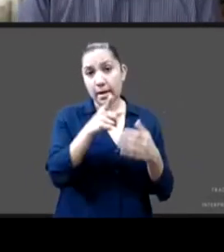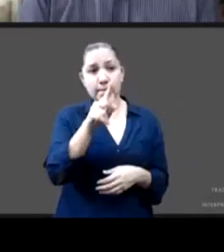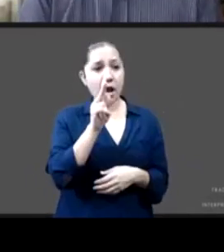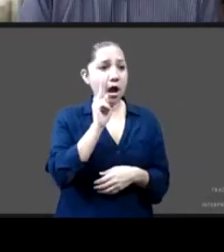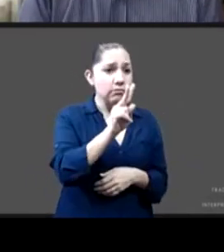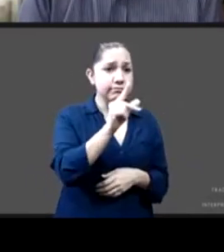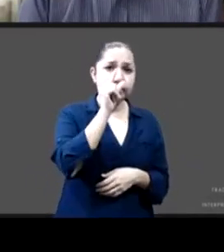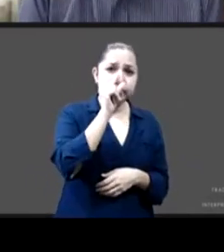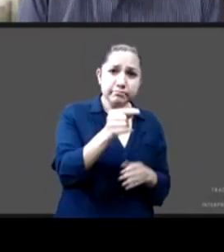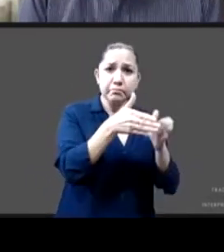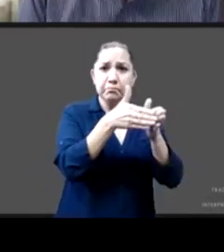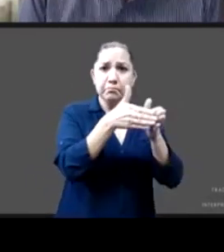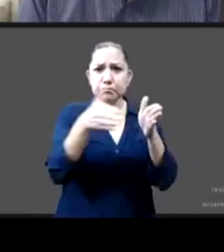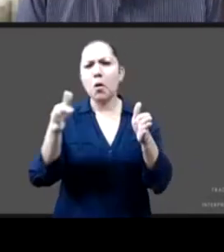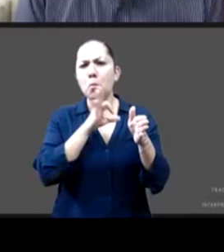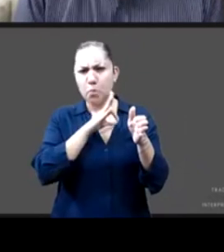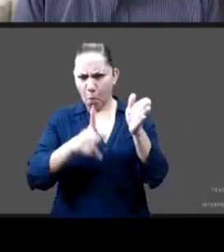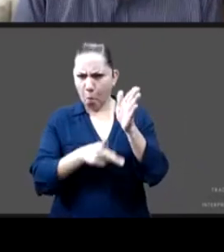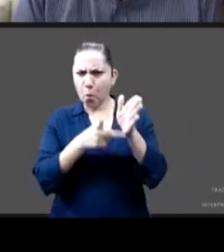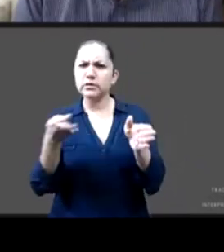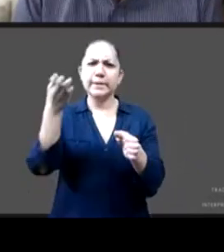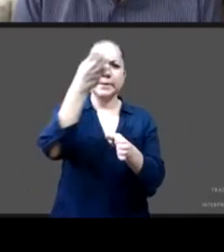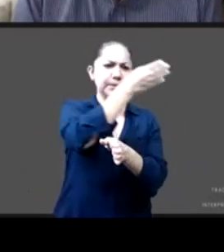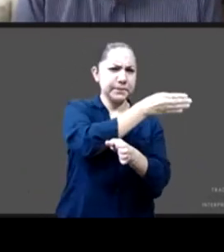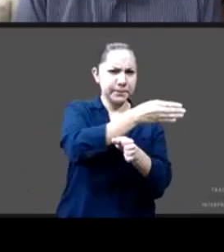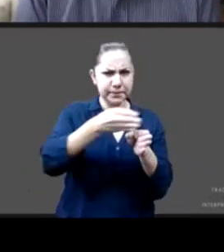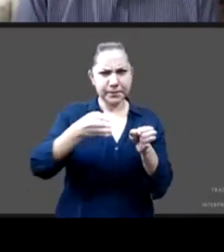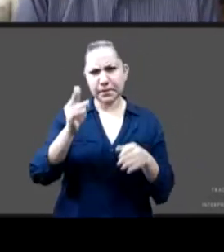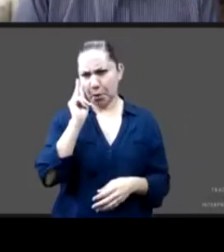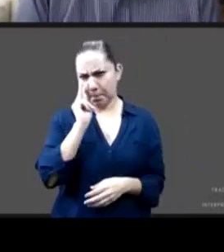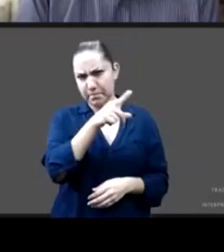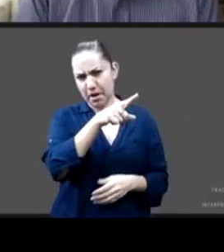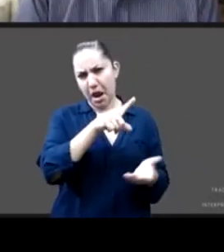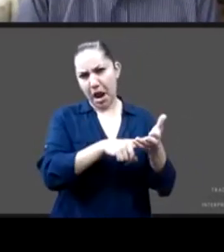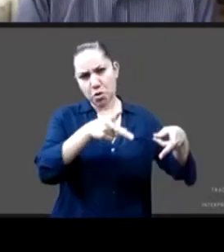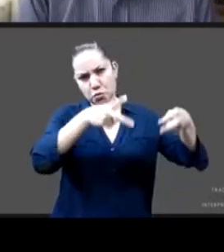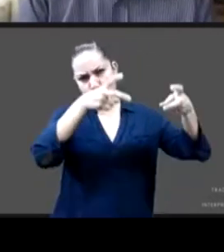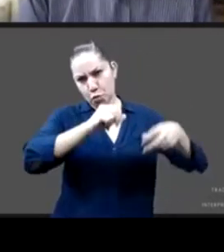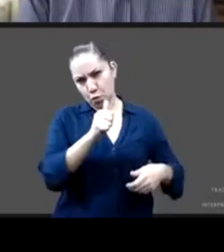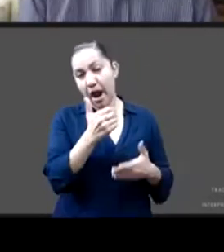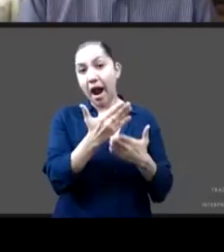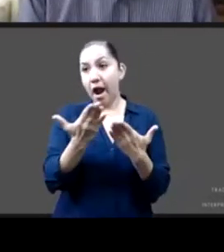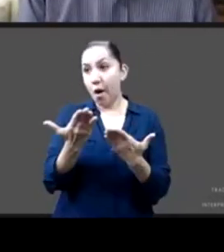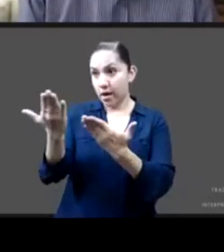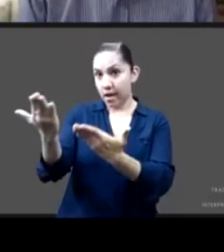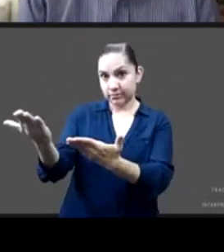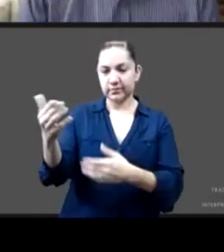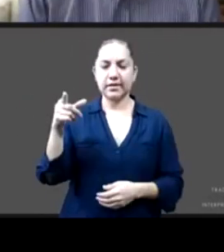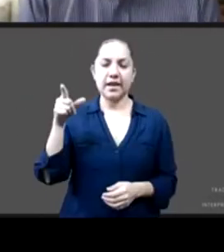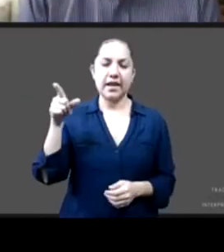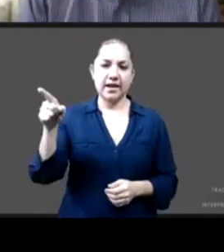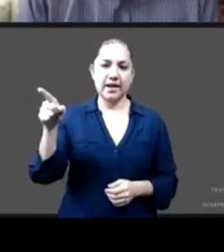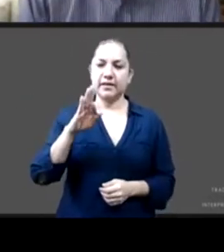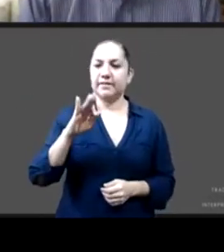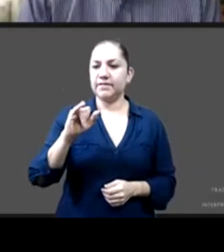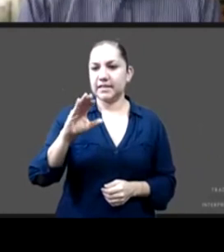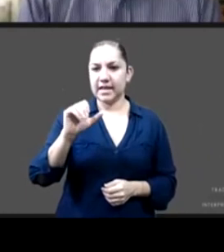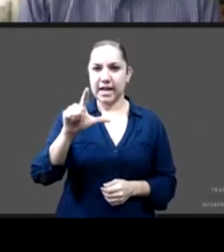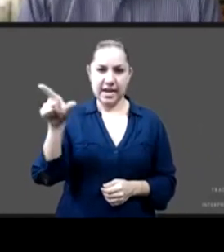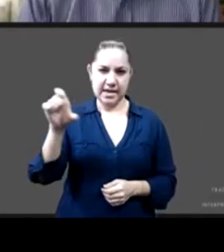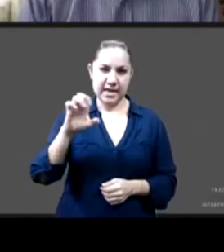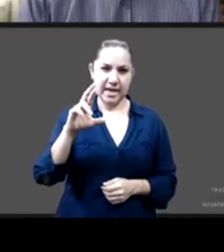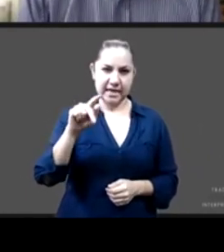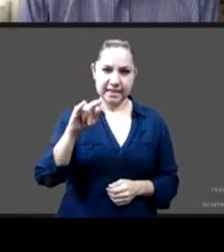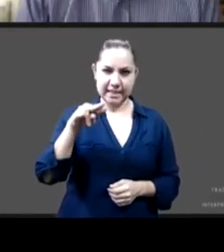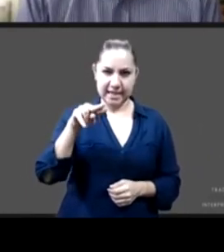cerrando entonces con la fiscal Ernestina Godoy, a quien le agradecemos profundamente que haya estado con nosotros. Y pues claramente la tarea es enorme, falta mucho por